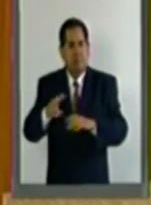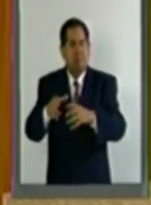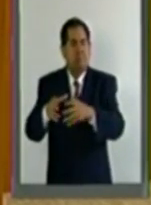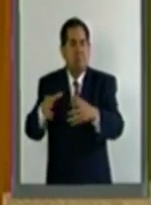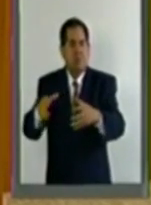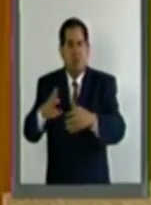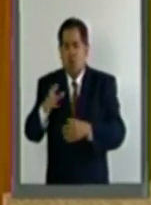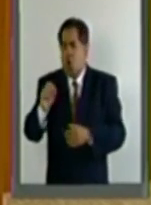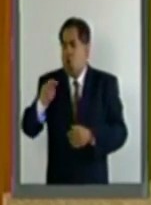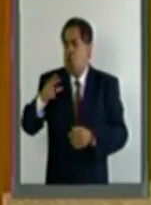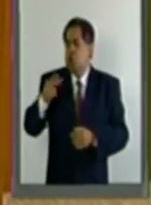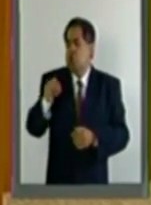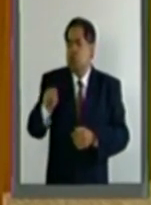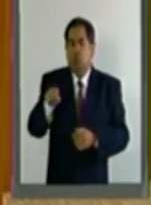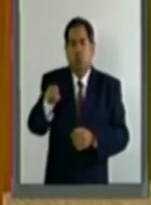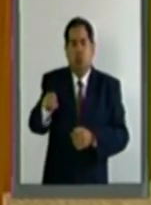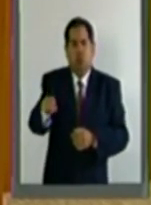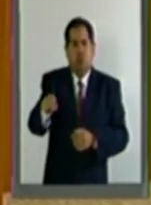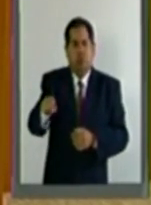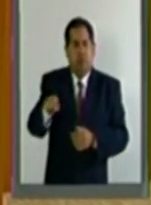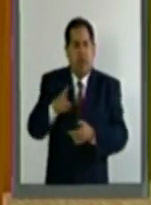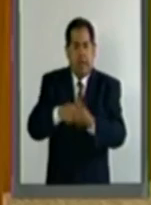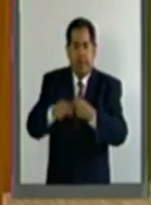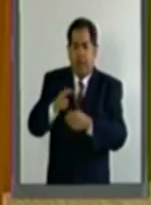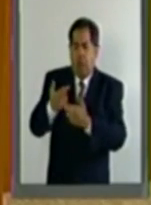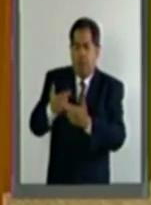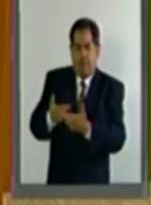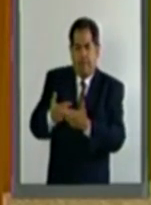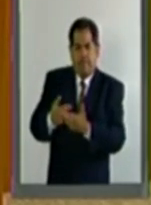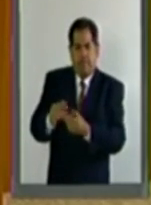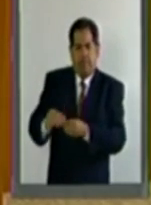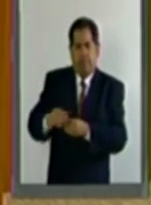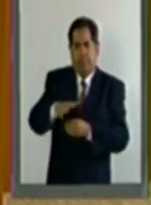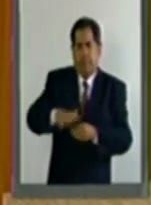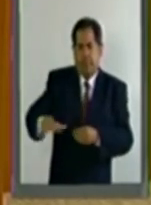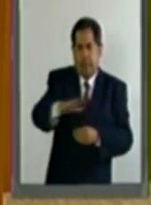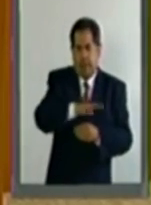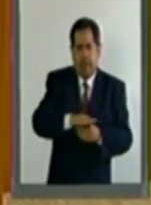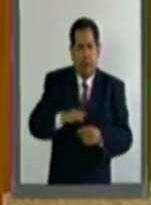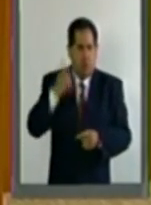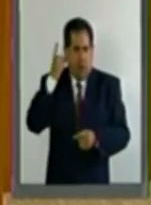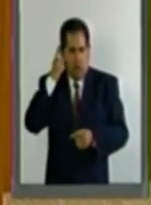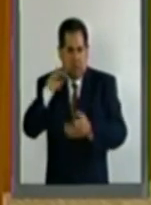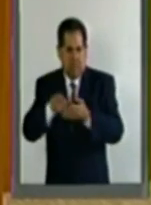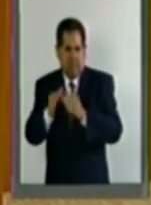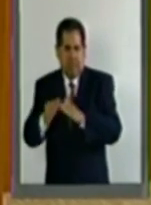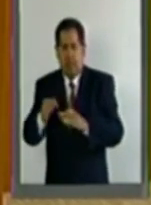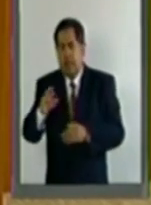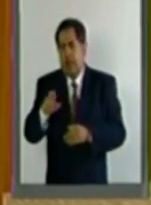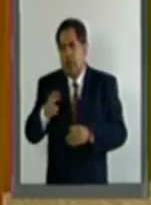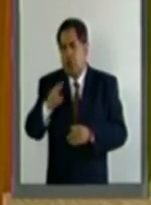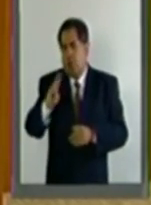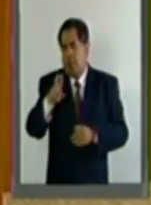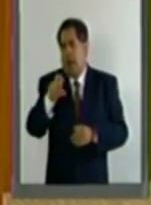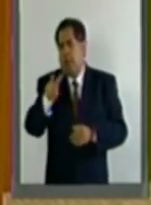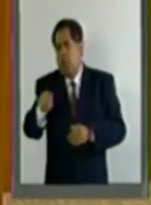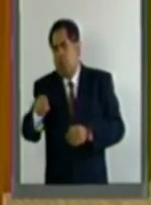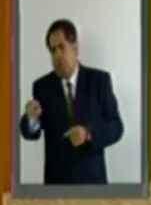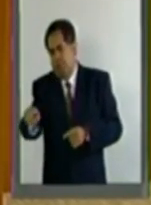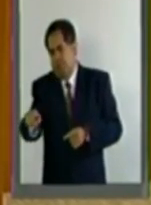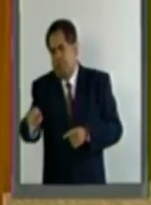del río Conchos, que es afluente y aportante del río Bravo y de aguas para los Estados Unidos en